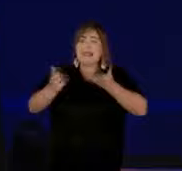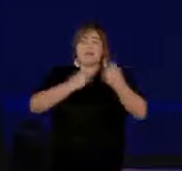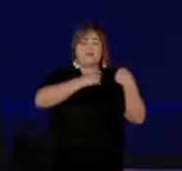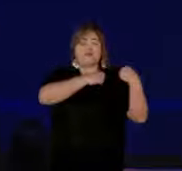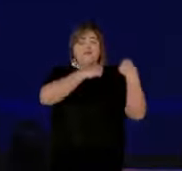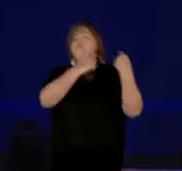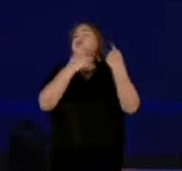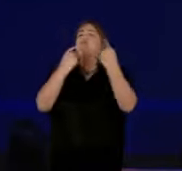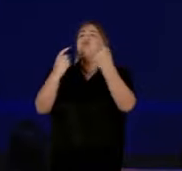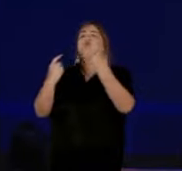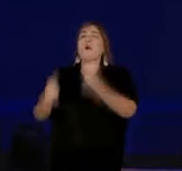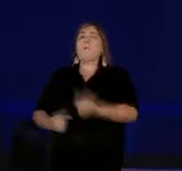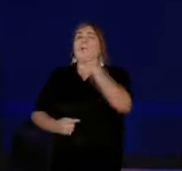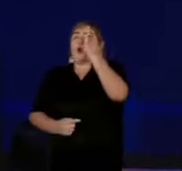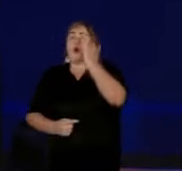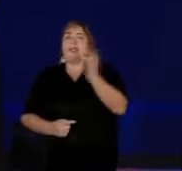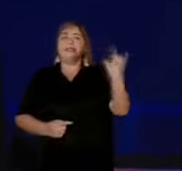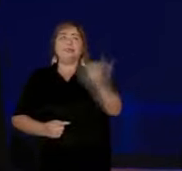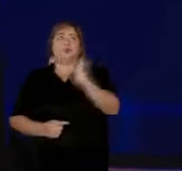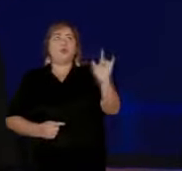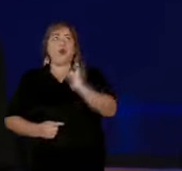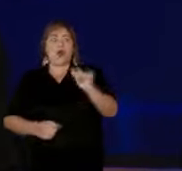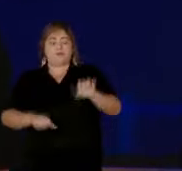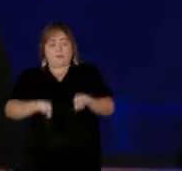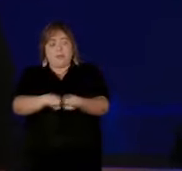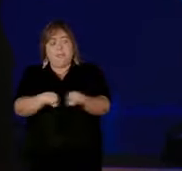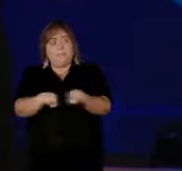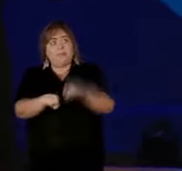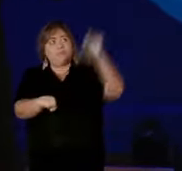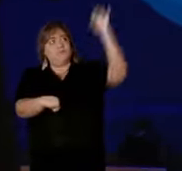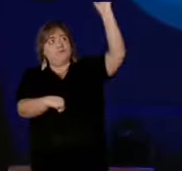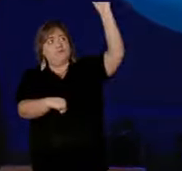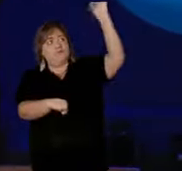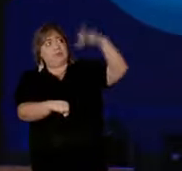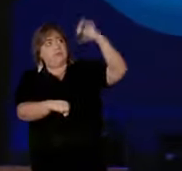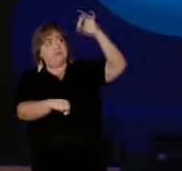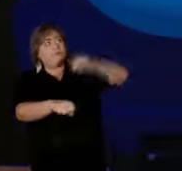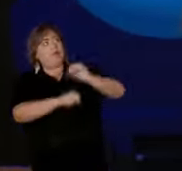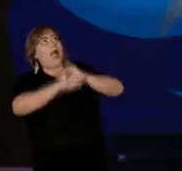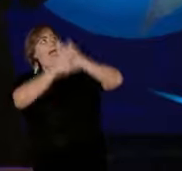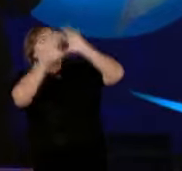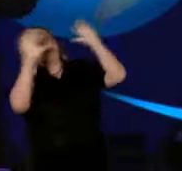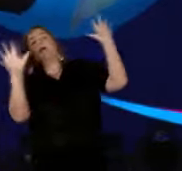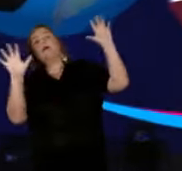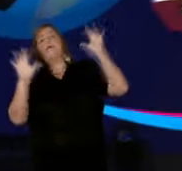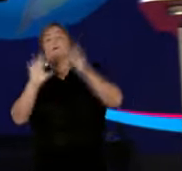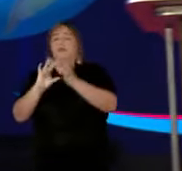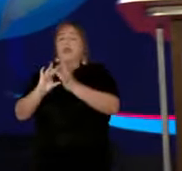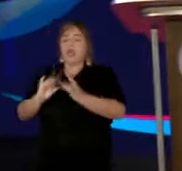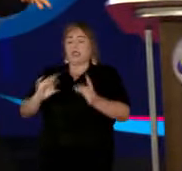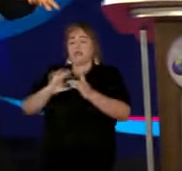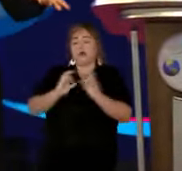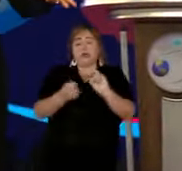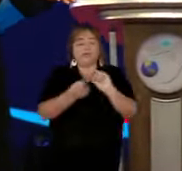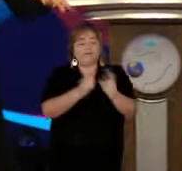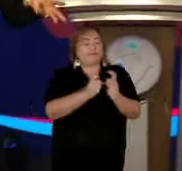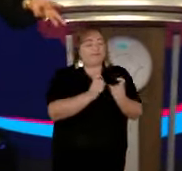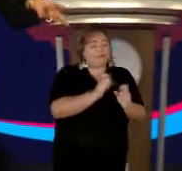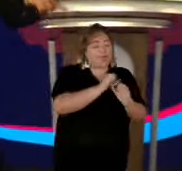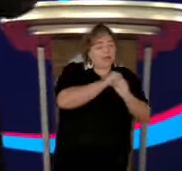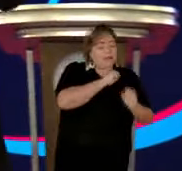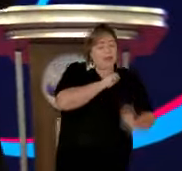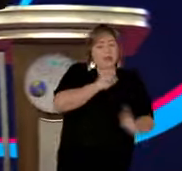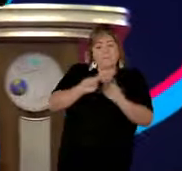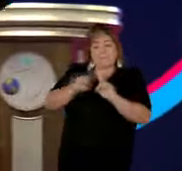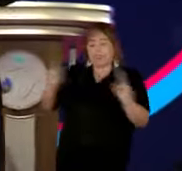es lámpara a mis pies y lumbrera a mi camino, y no falla. Las historias pueden variar, pueden exagerarse,